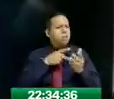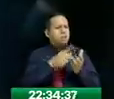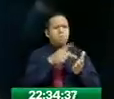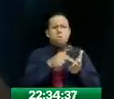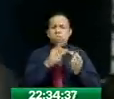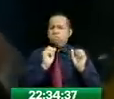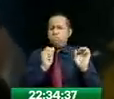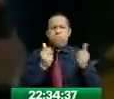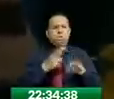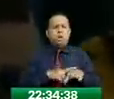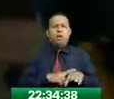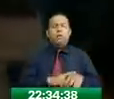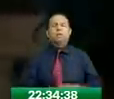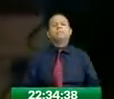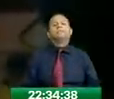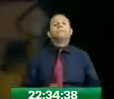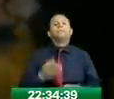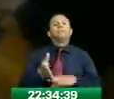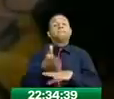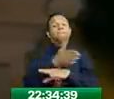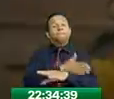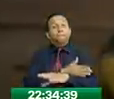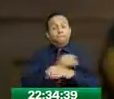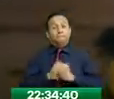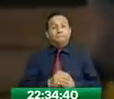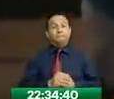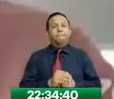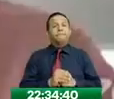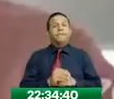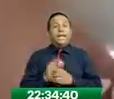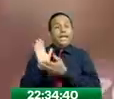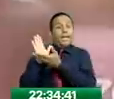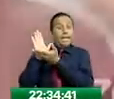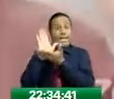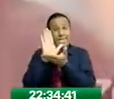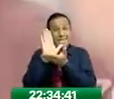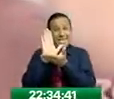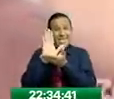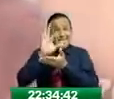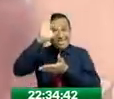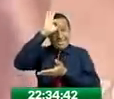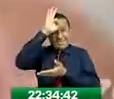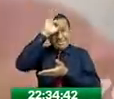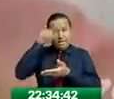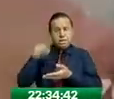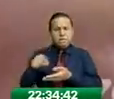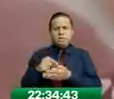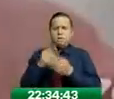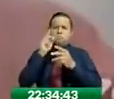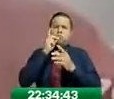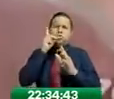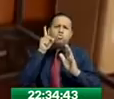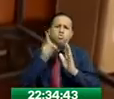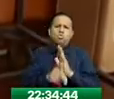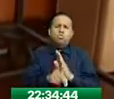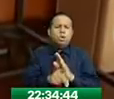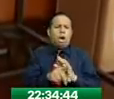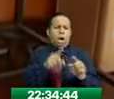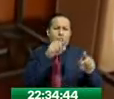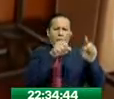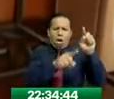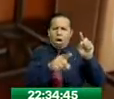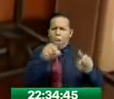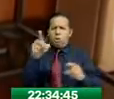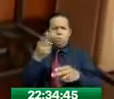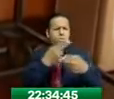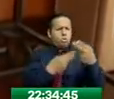La denuncia fue hecha por el propio presidente del Consejo Directivo del IES, Jorge Guate, quien señaló que existieron sobreprecios en las facturas